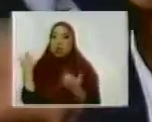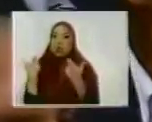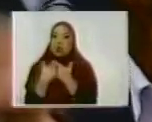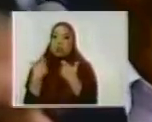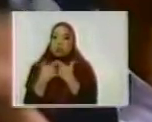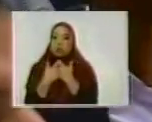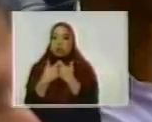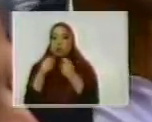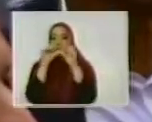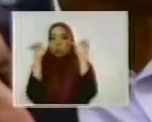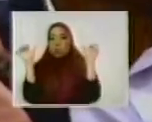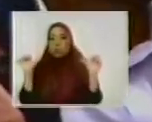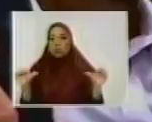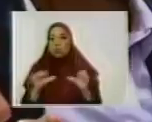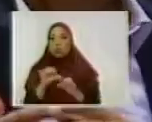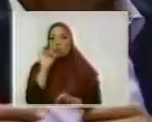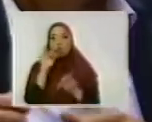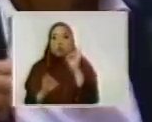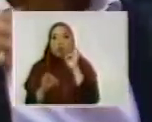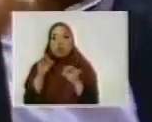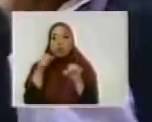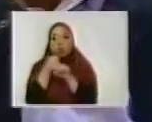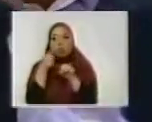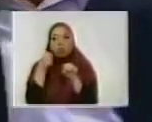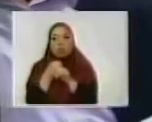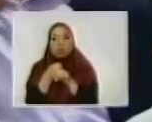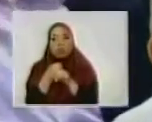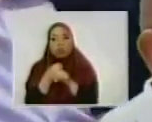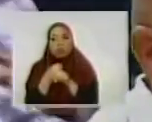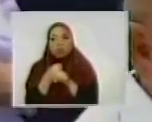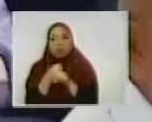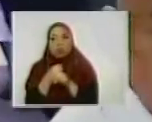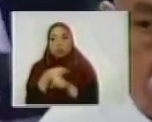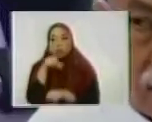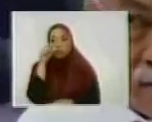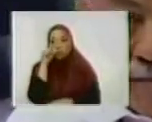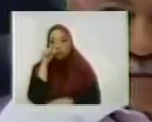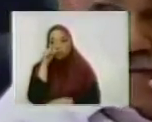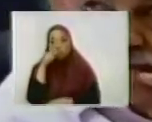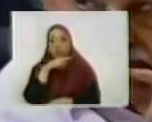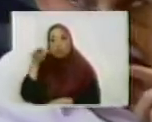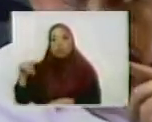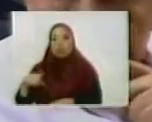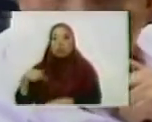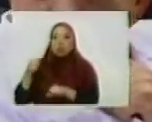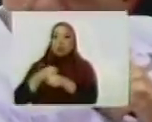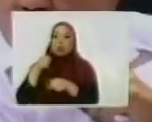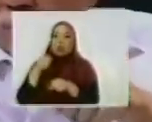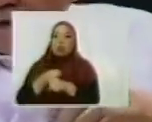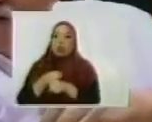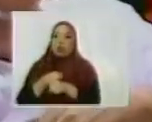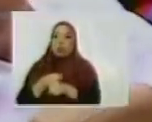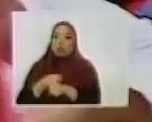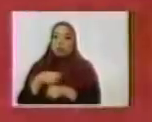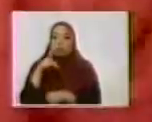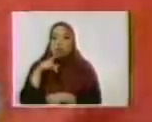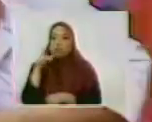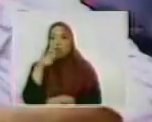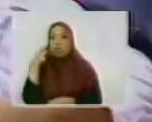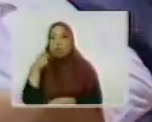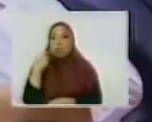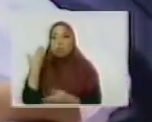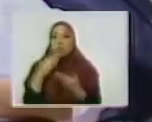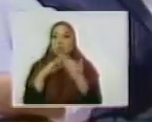dificulta al sistema de justicia trabajar en función de ello. Nosotros venimos trabajando desde las